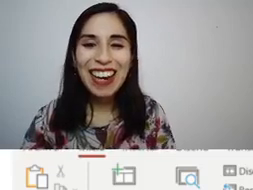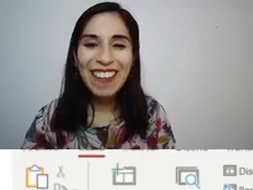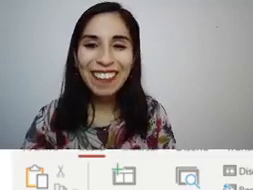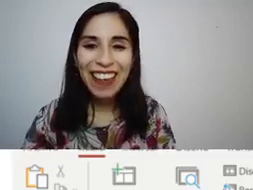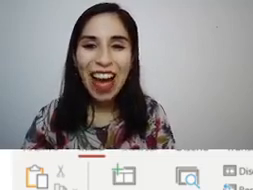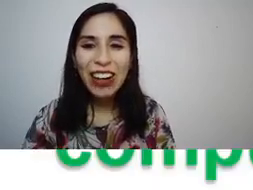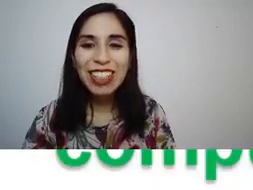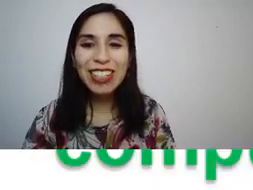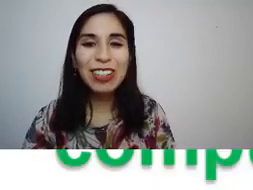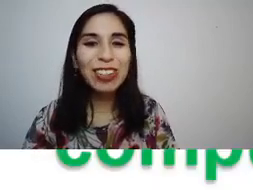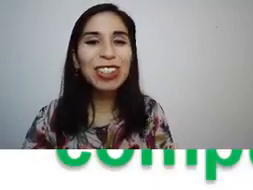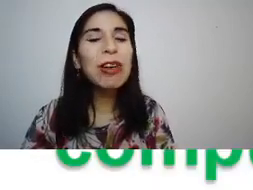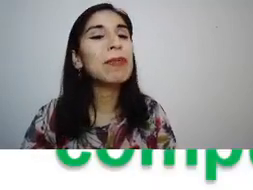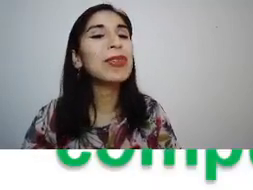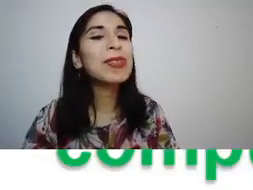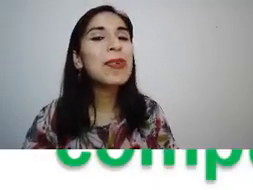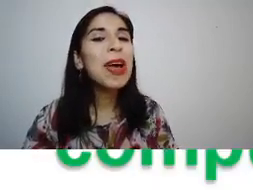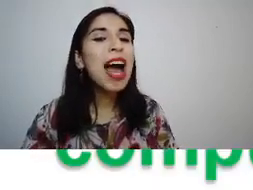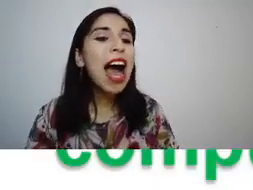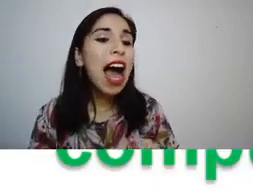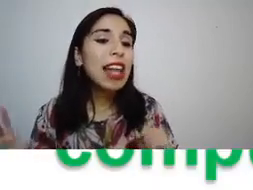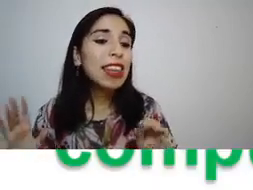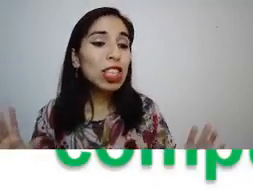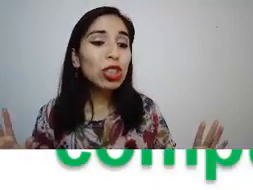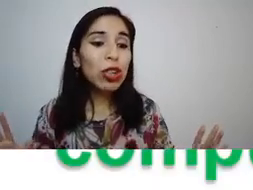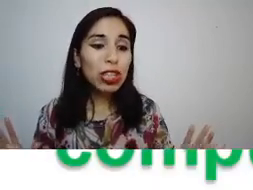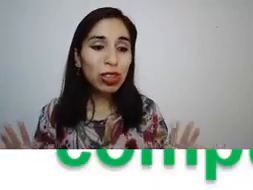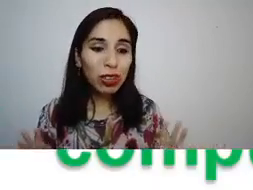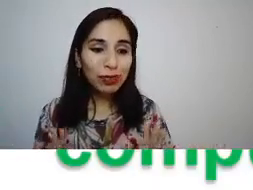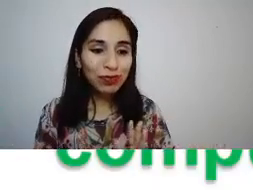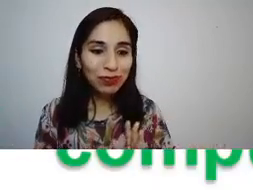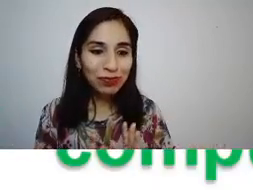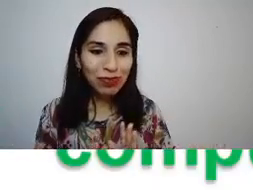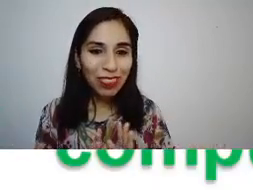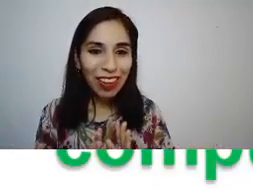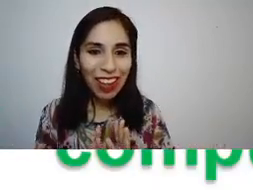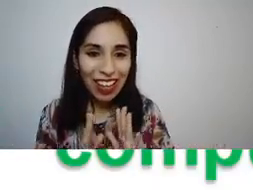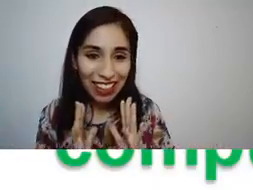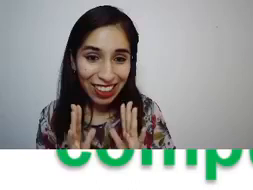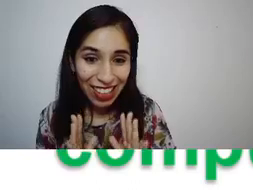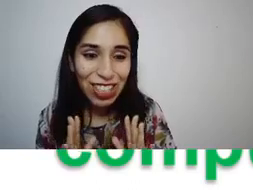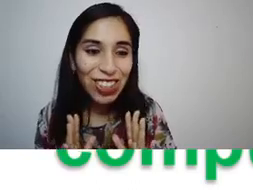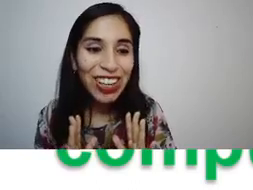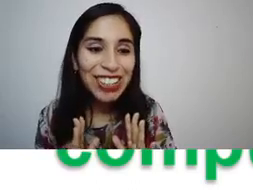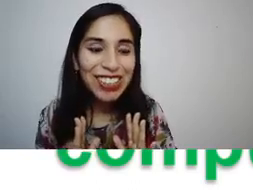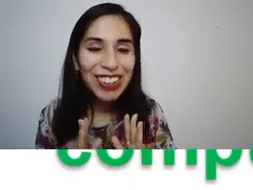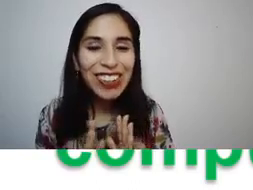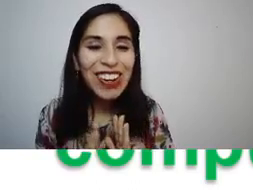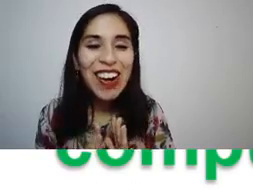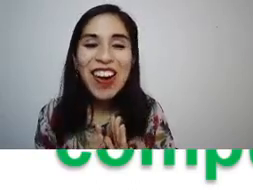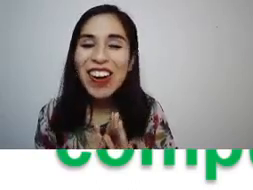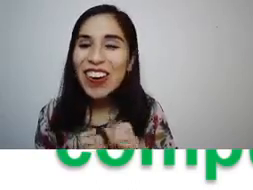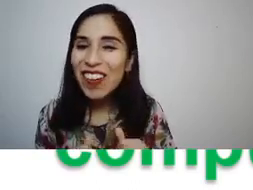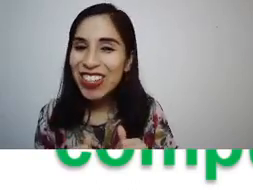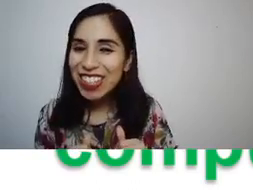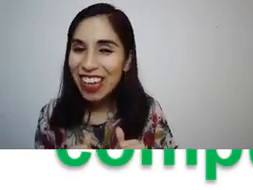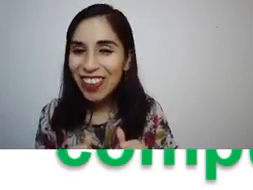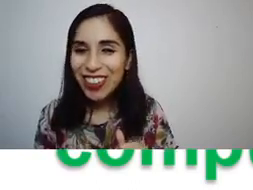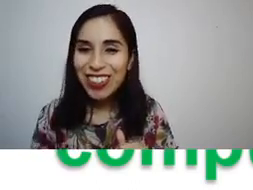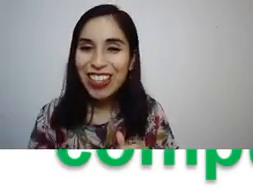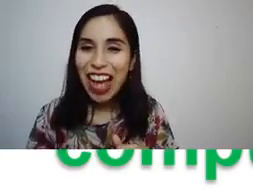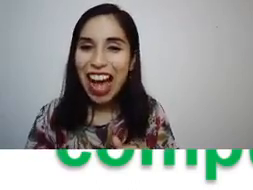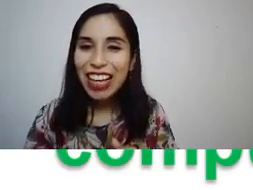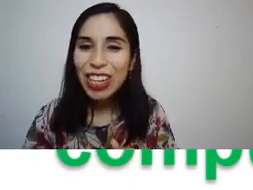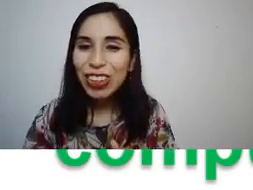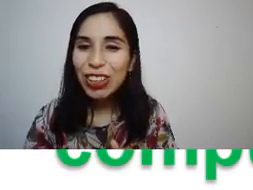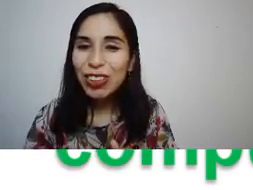excelente ahora si continuamos dicho esto dicho esto comencemos